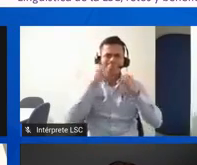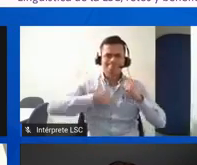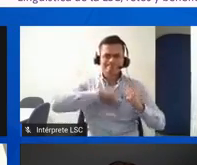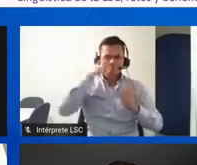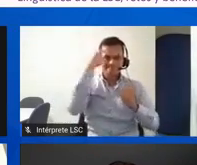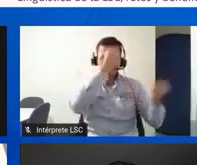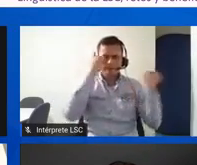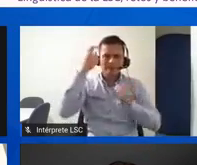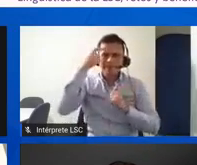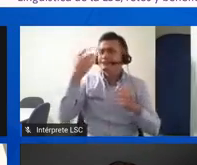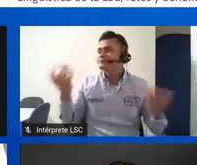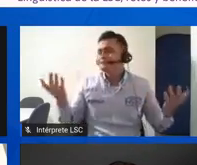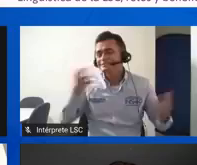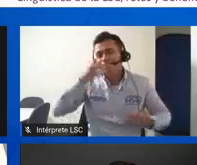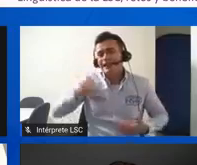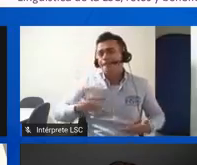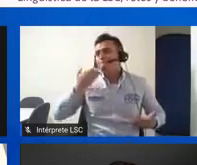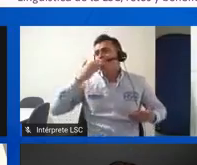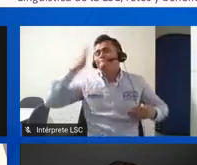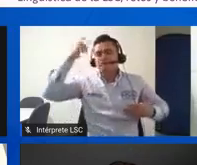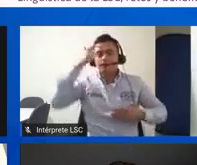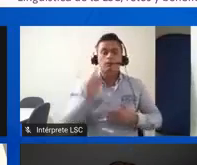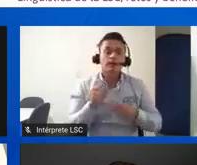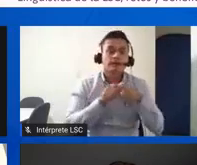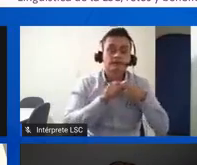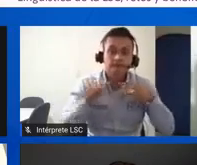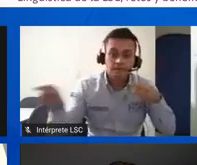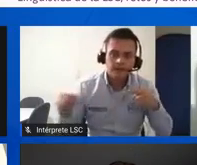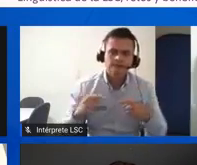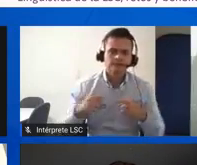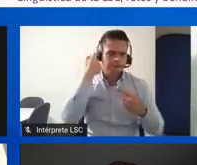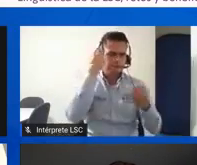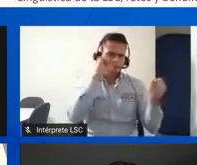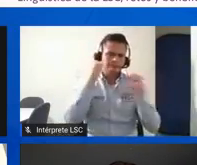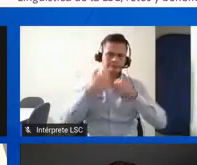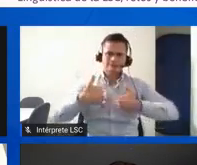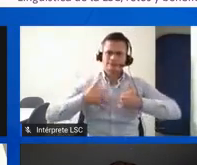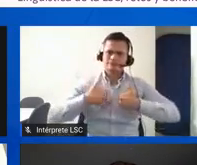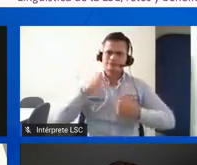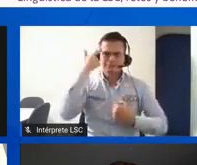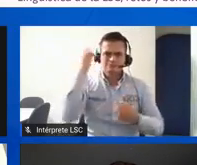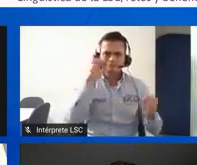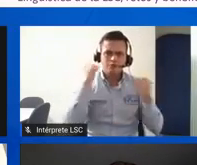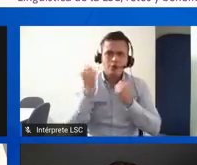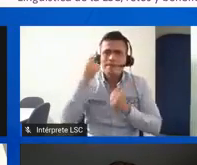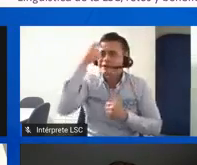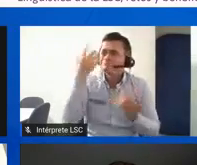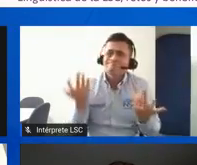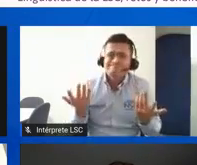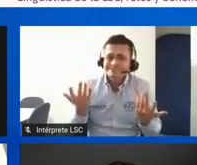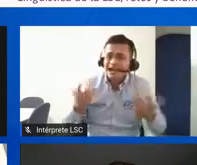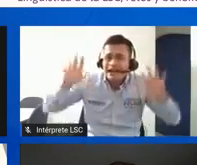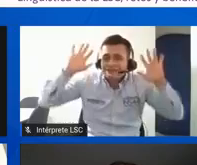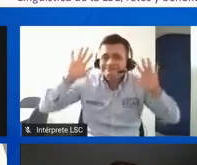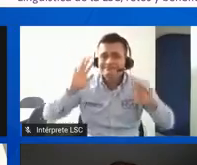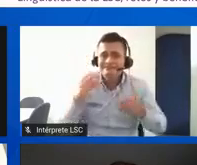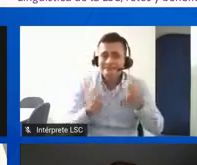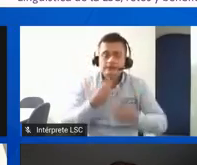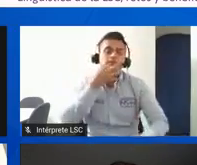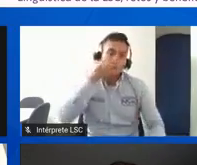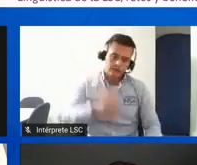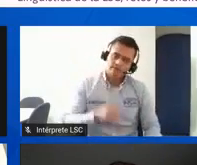proyecto, pues esa semana teníamos mucha preocupación porque creíamos que realmente no íbamos a ser capaces de poderlo, se los tengo que